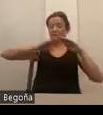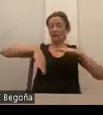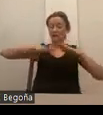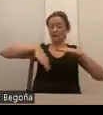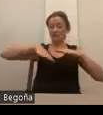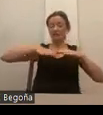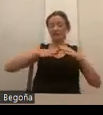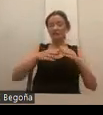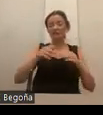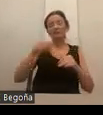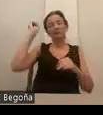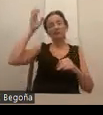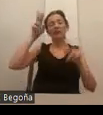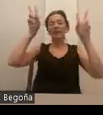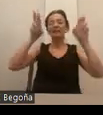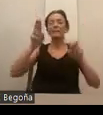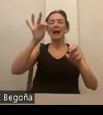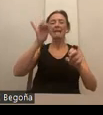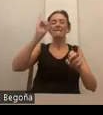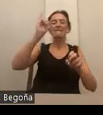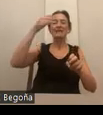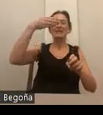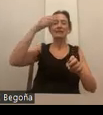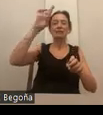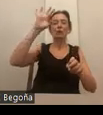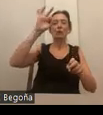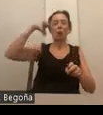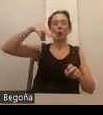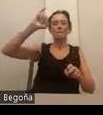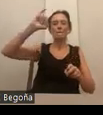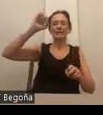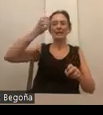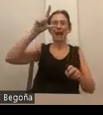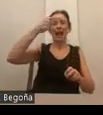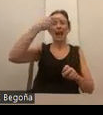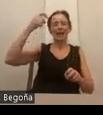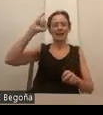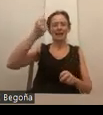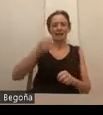hacemos una charla con respecto a fibromialgia.